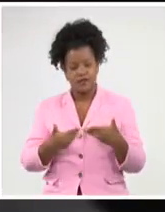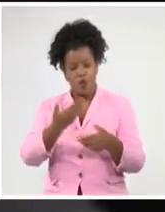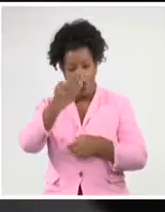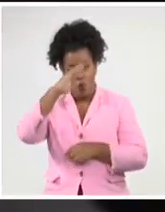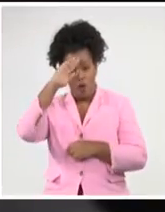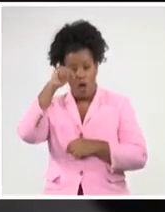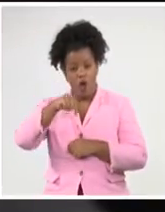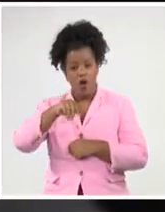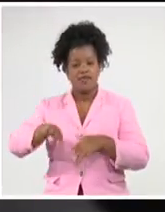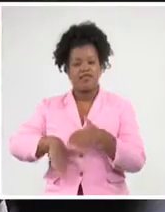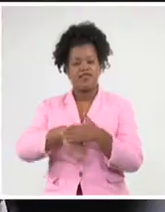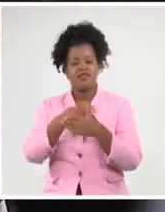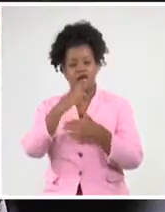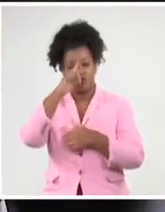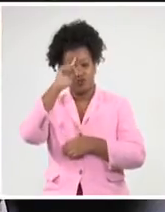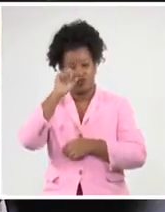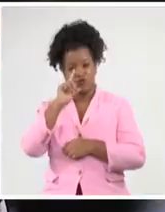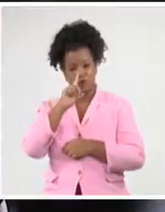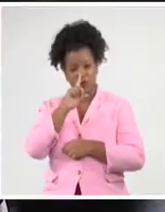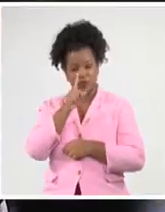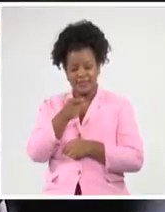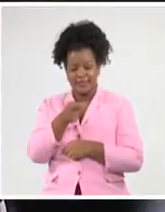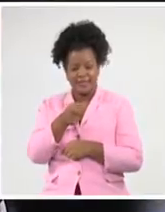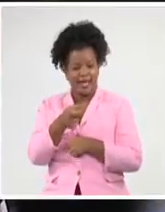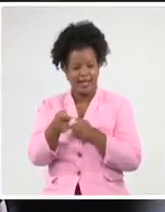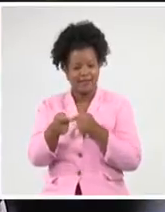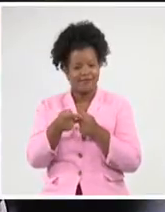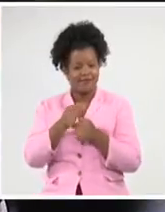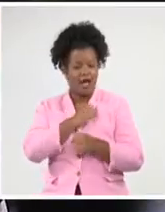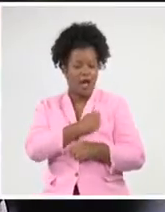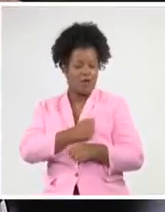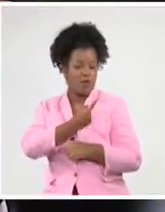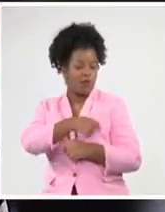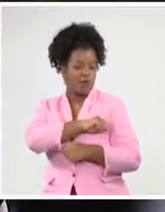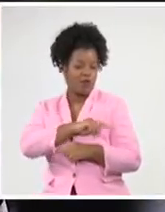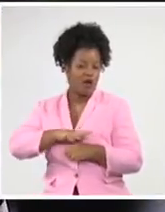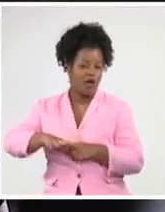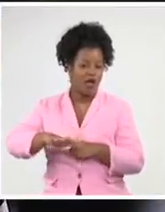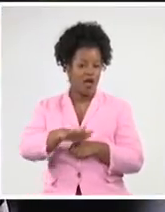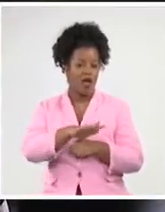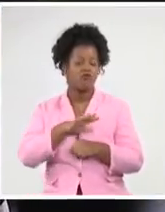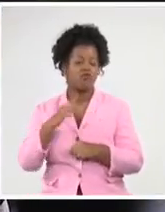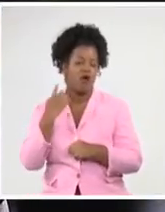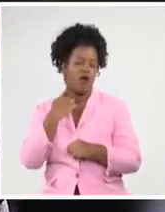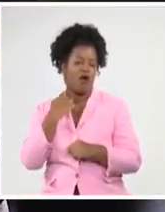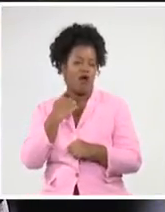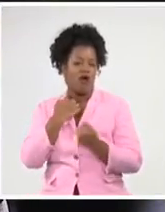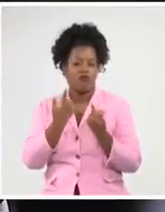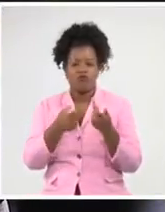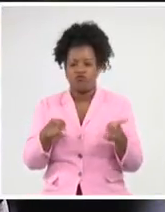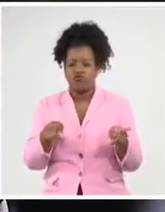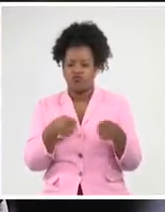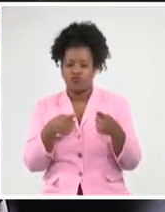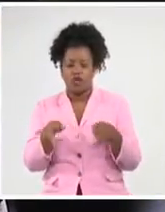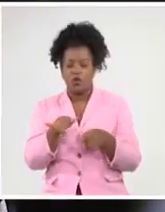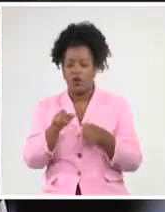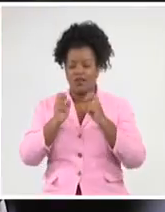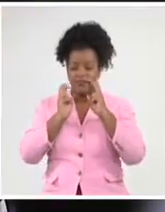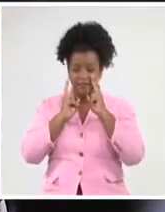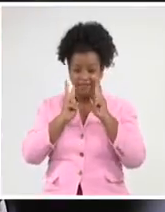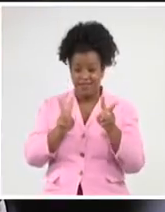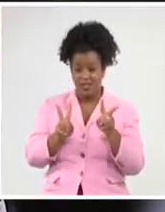del son. La cercanía con su pueblo, ese que lo hizo grande y que identificaba en cada una de sus canciones un pedacito de su vida. Sin duda